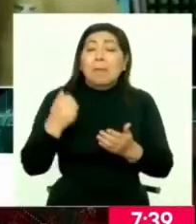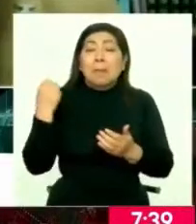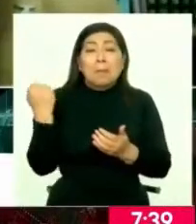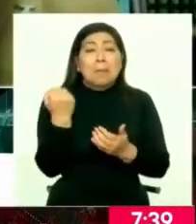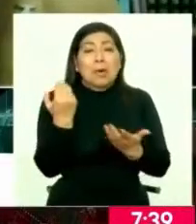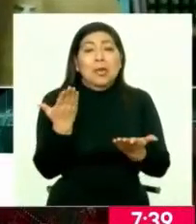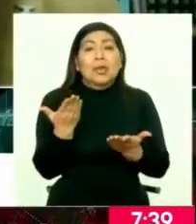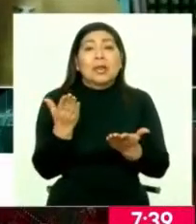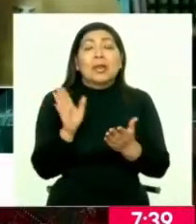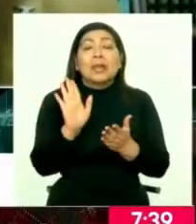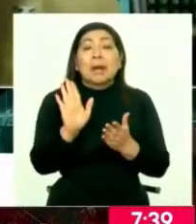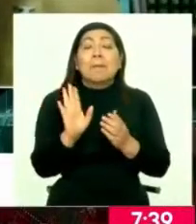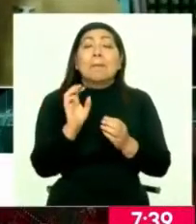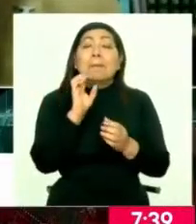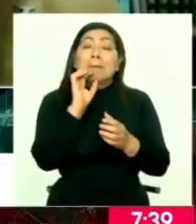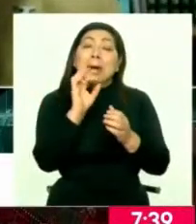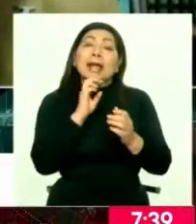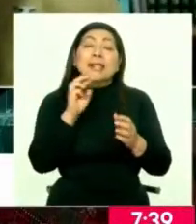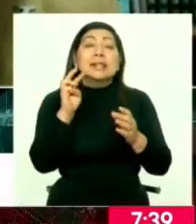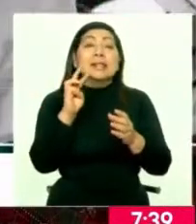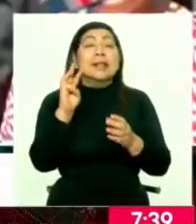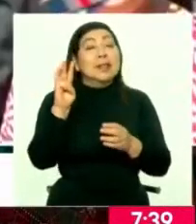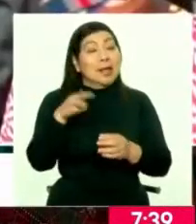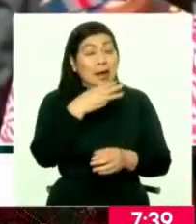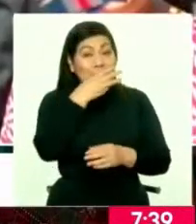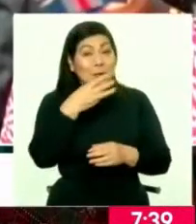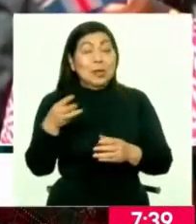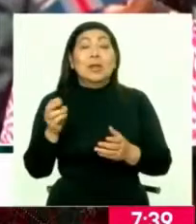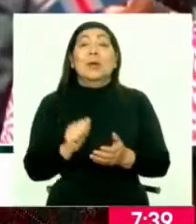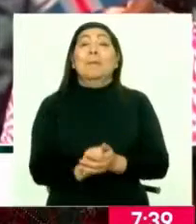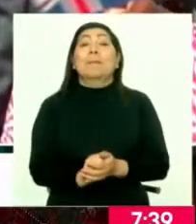poderosa que es el Reino Unido. Ahora,